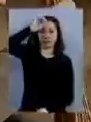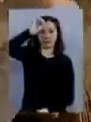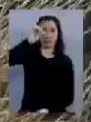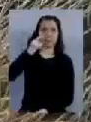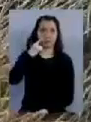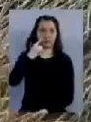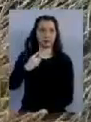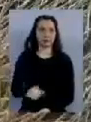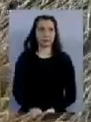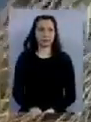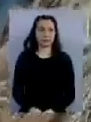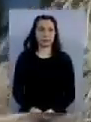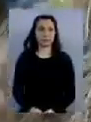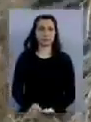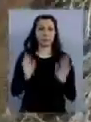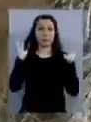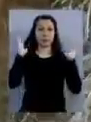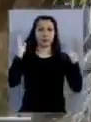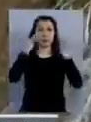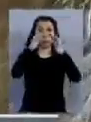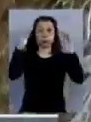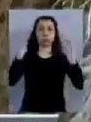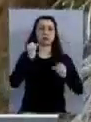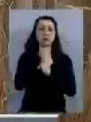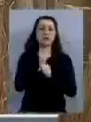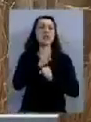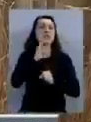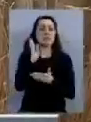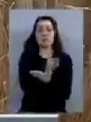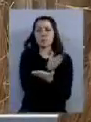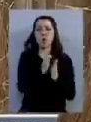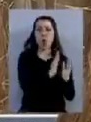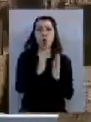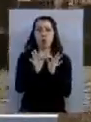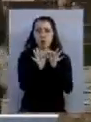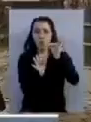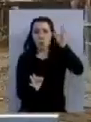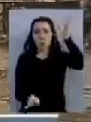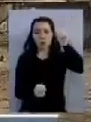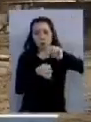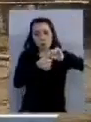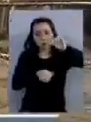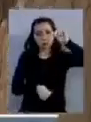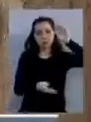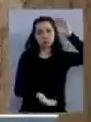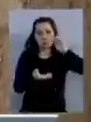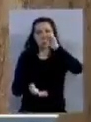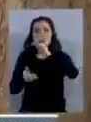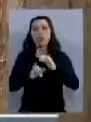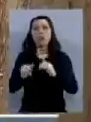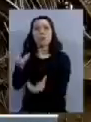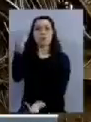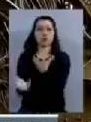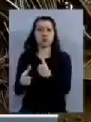está aquí. En el galpón los trabajadores limpian, ordenan las varillas de acuerdo a la altura, luego serán cosidas en